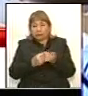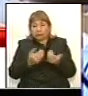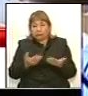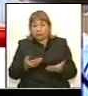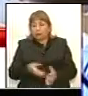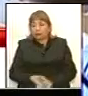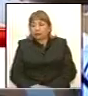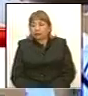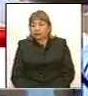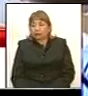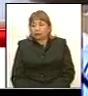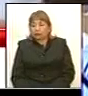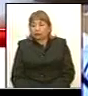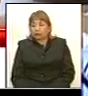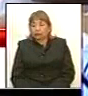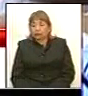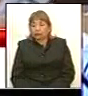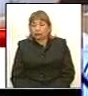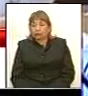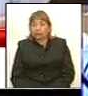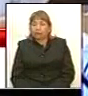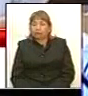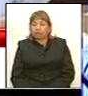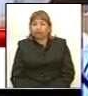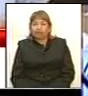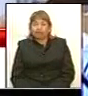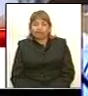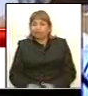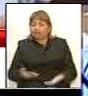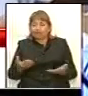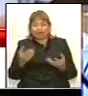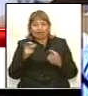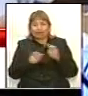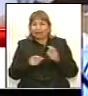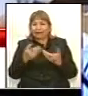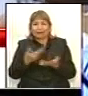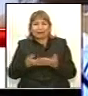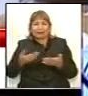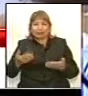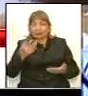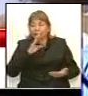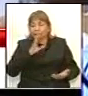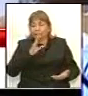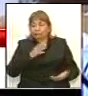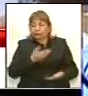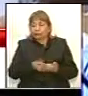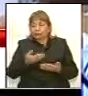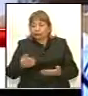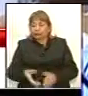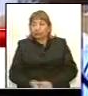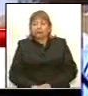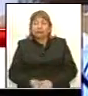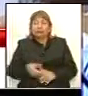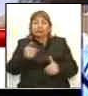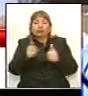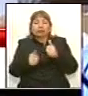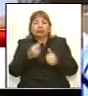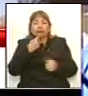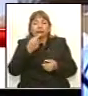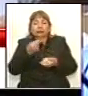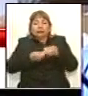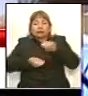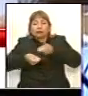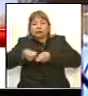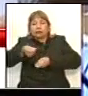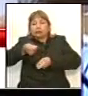cosas. A eso me refiero. El CNPR no puede estar cambiando de gente a cada rato, ya lo hemos hablado también. ¿Cuáles son los puntos de venta?